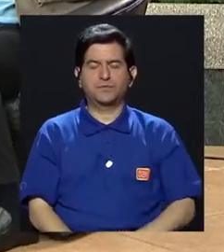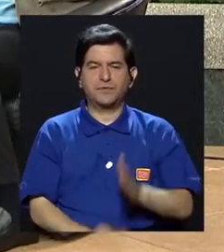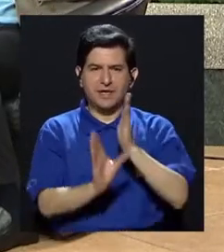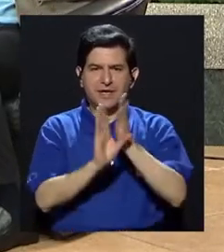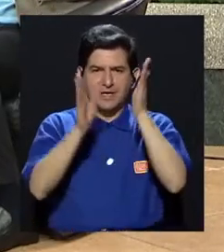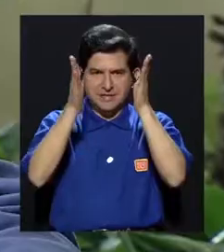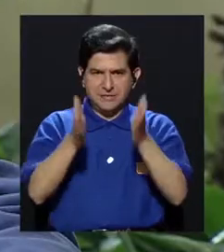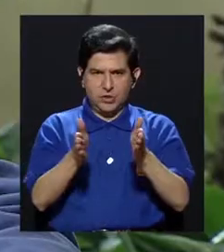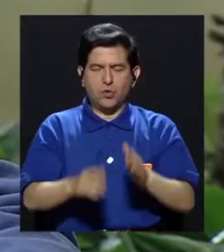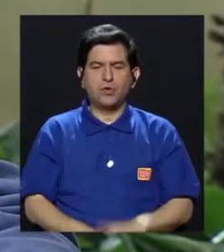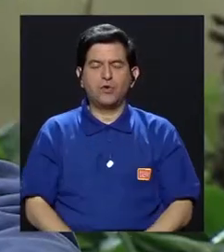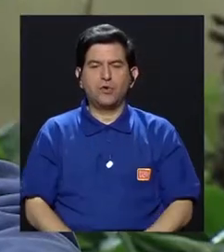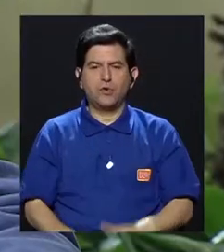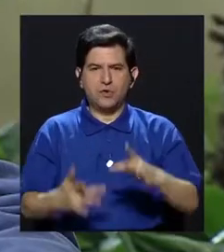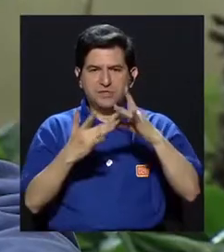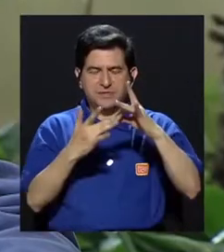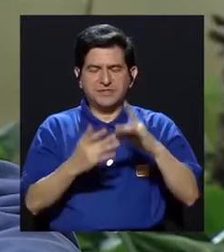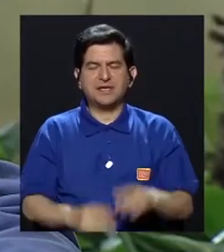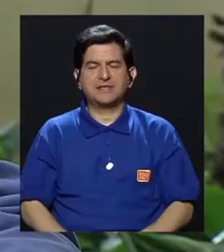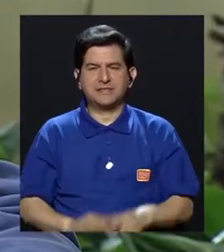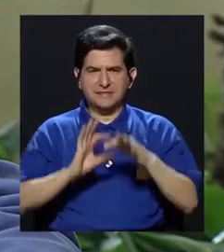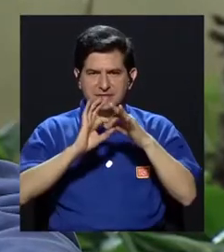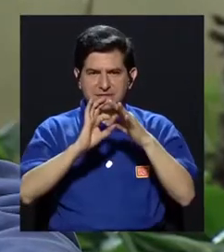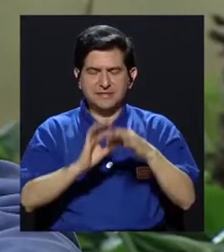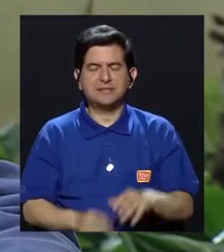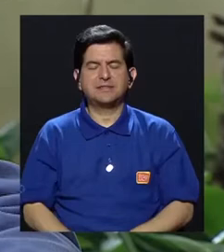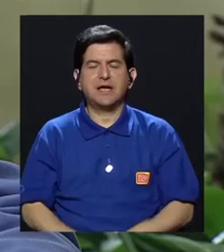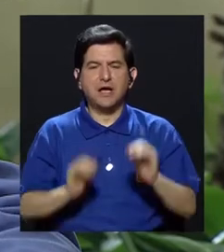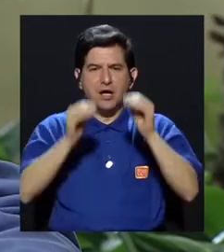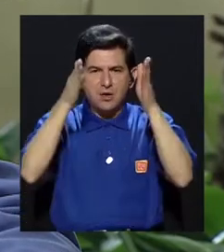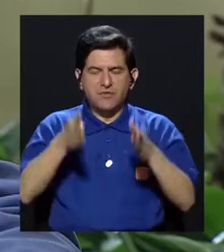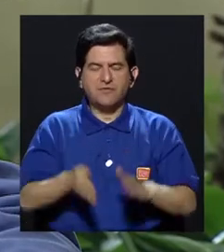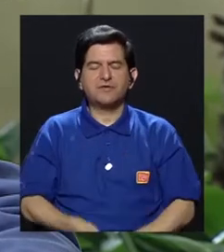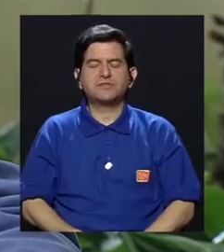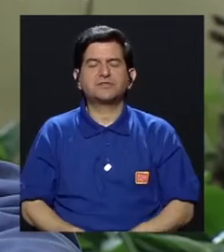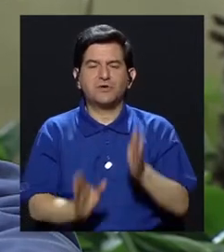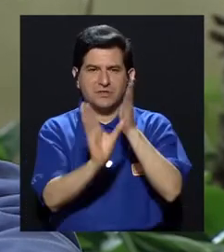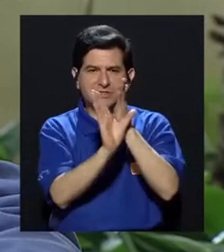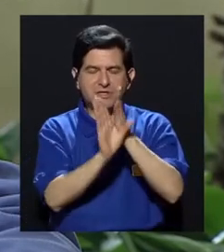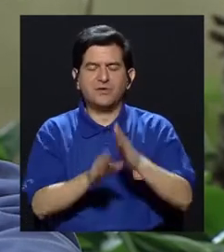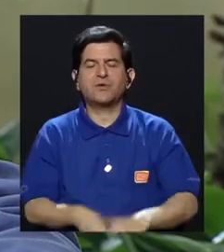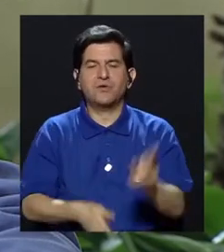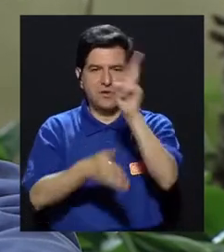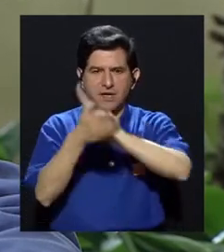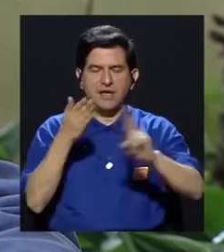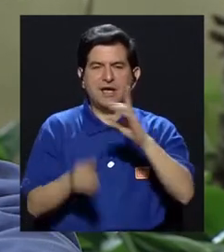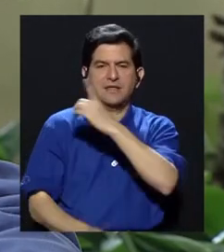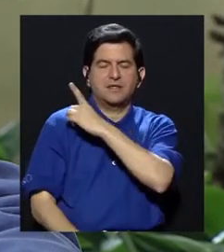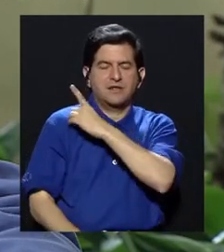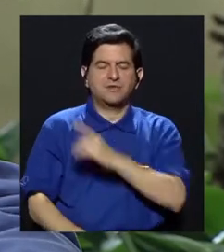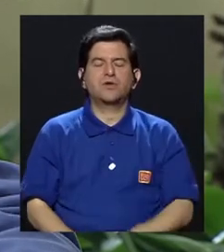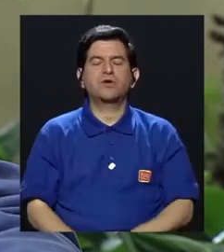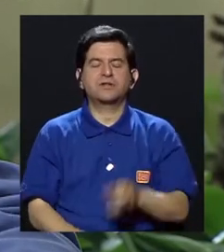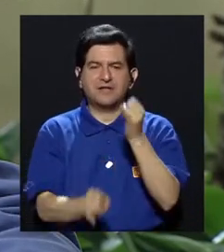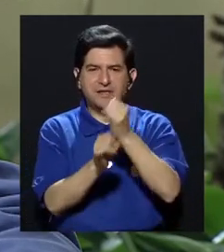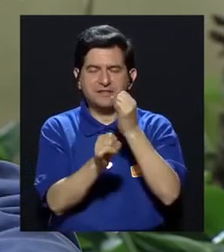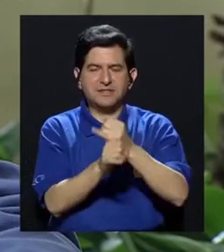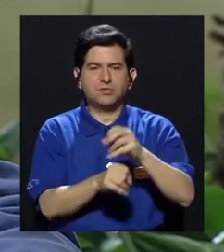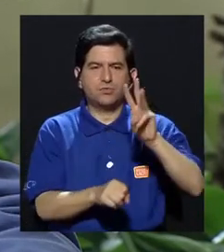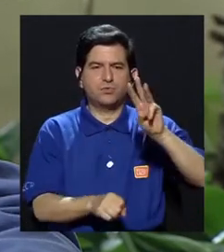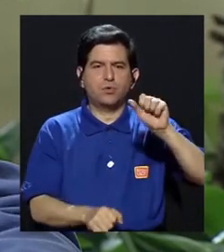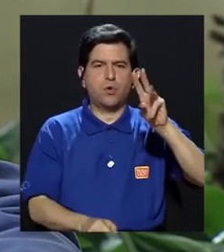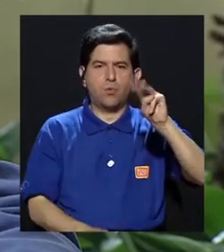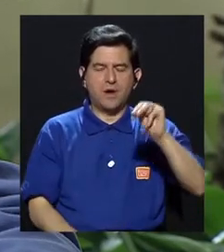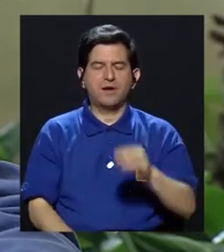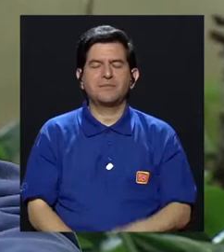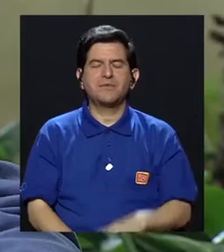Campos Guadamuz, psicólogo clínico, sexólogo, profesor de la Escuela de Psicología de nuestra universidad y además director del Instituto